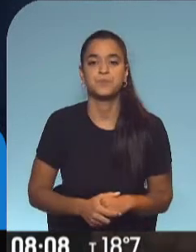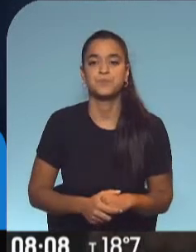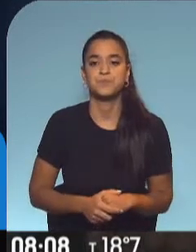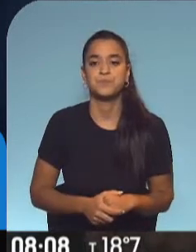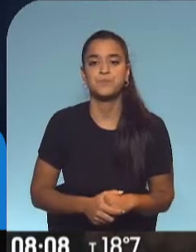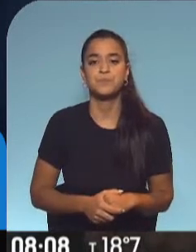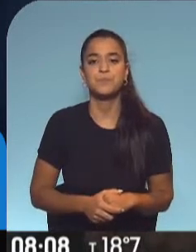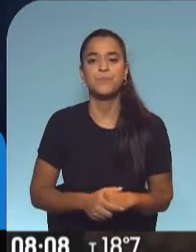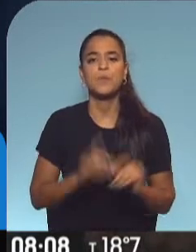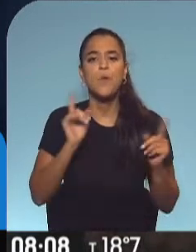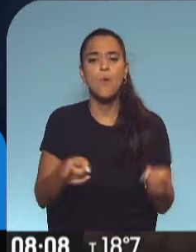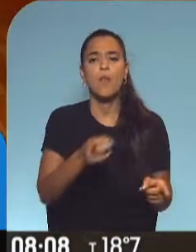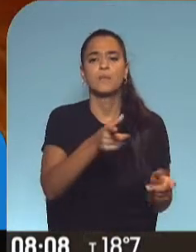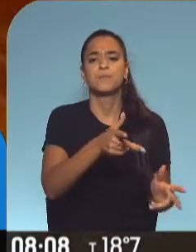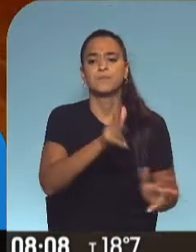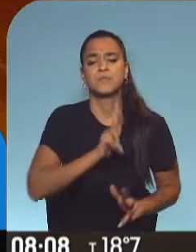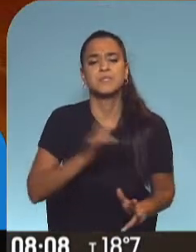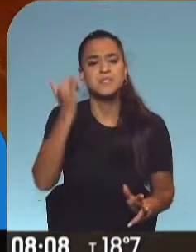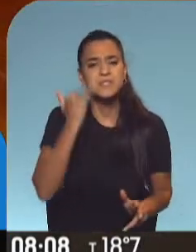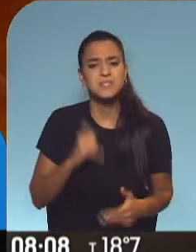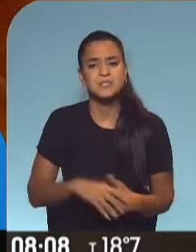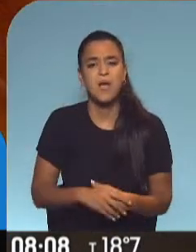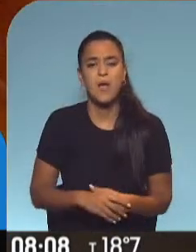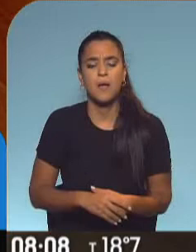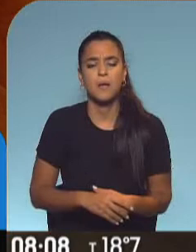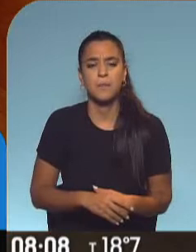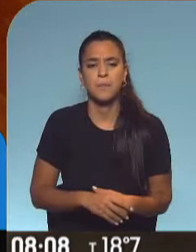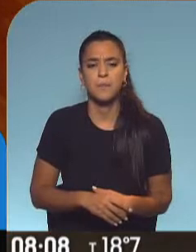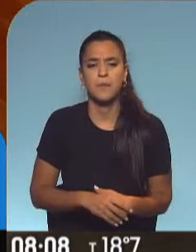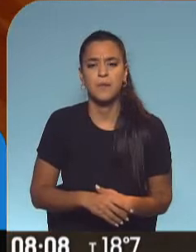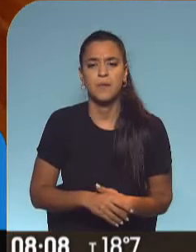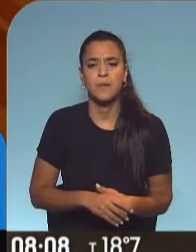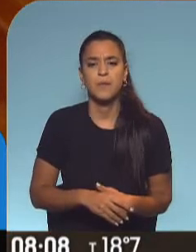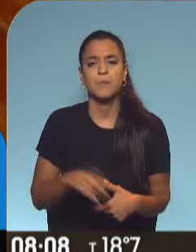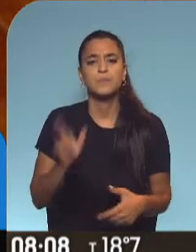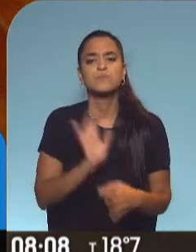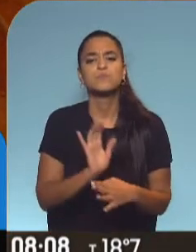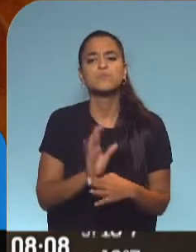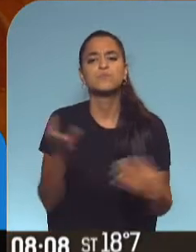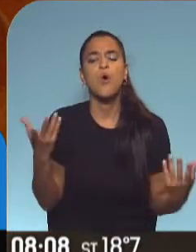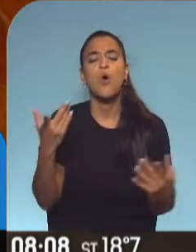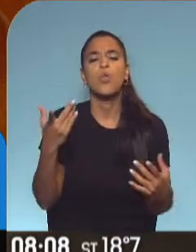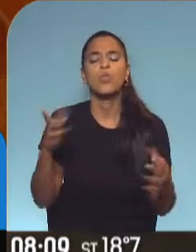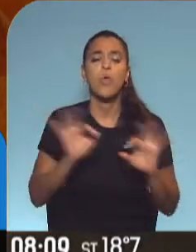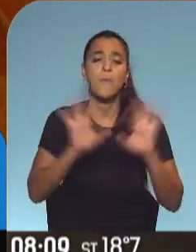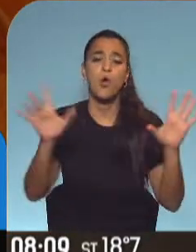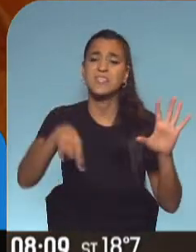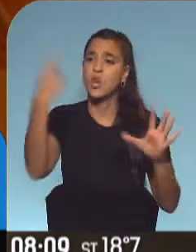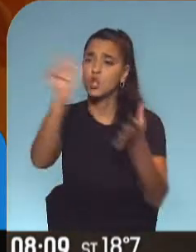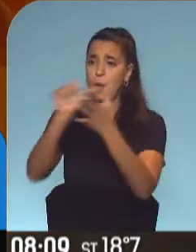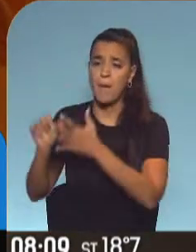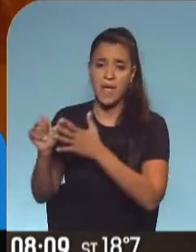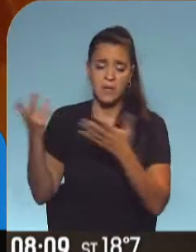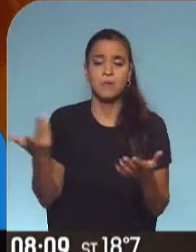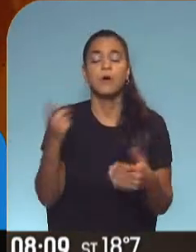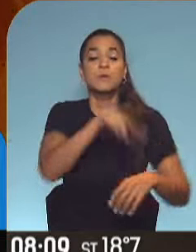ahí lo que está diciendo es algo que ya es es un signo de las democracias en otros países. Es decir, el